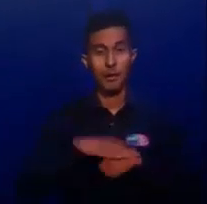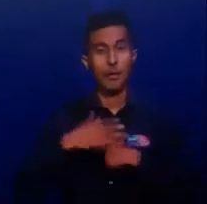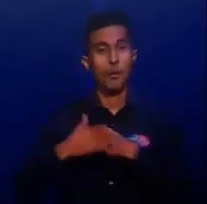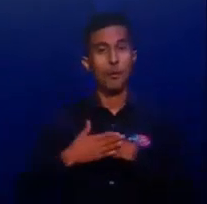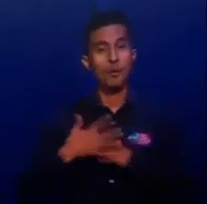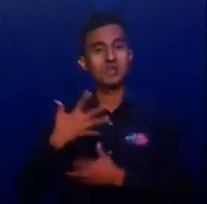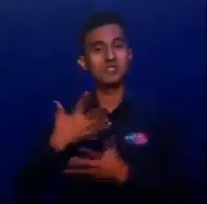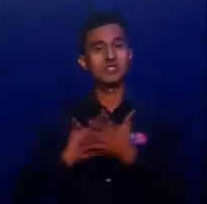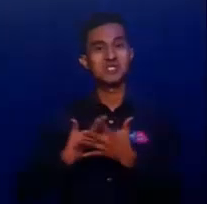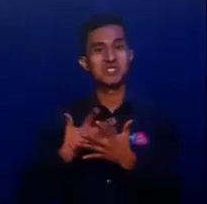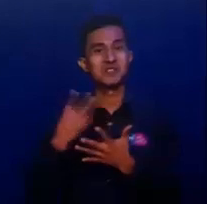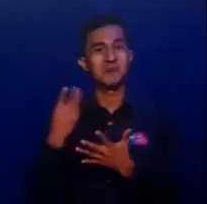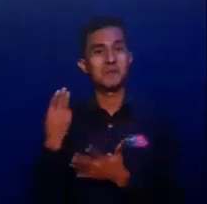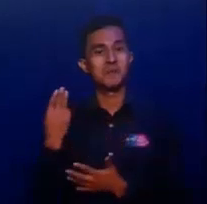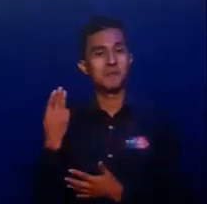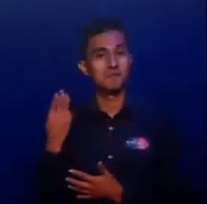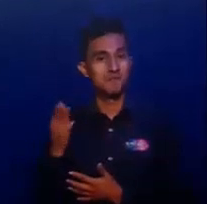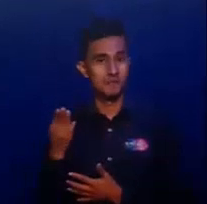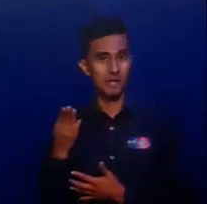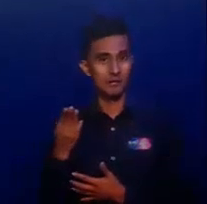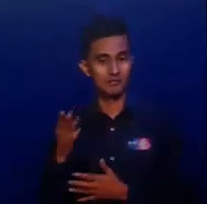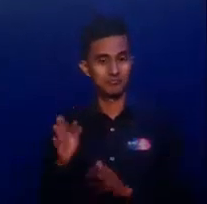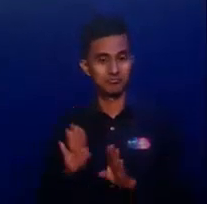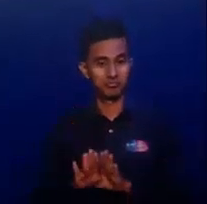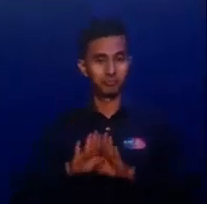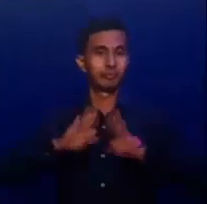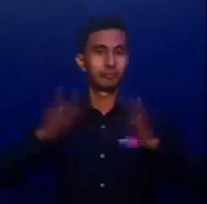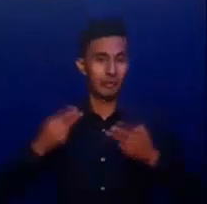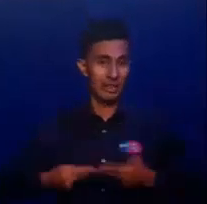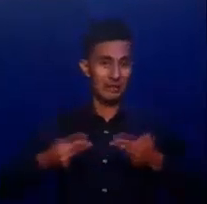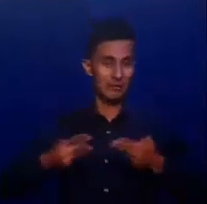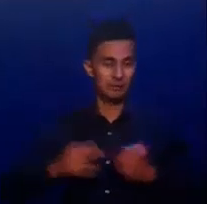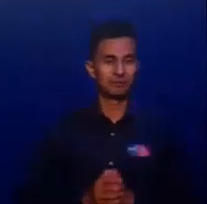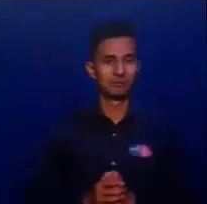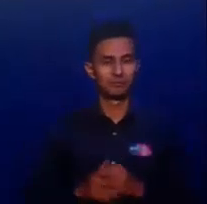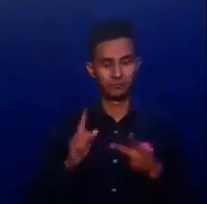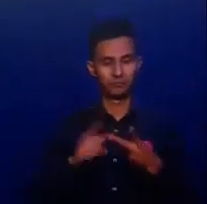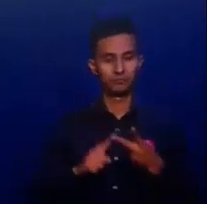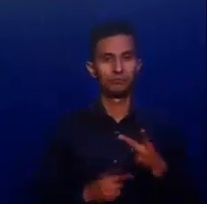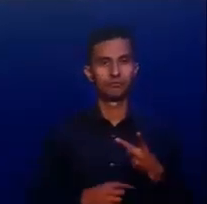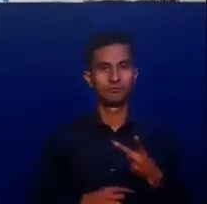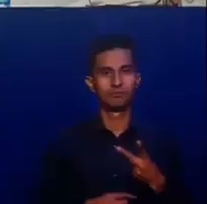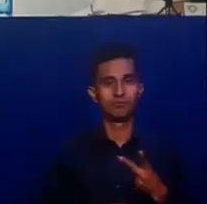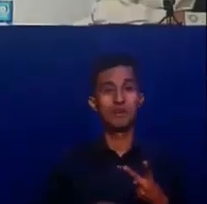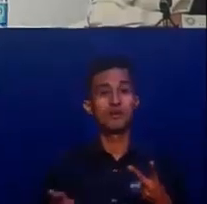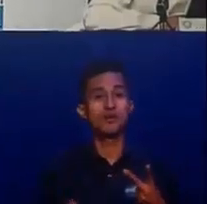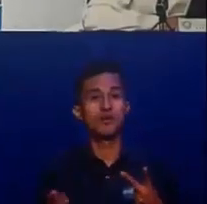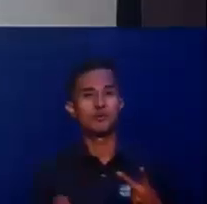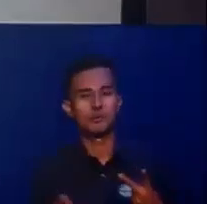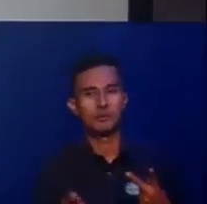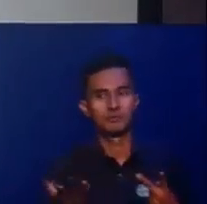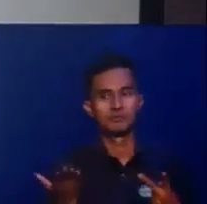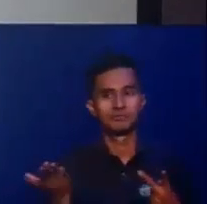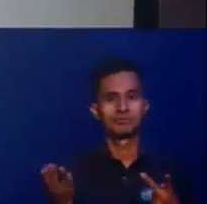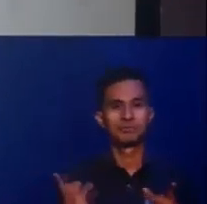medida. Y en el caso particular de Romita, ¿a qué se debe el reciente incremento de casos en Romita y si se tomará